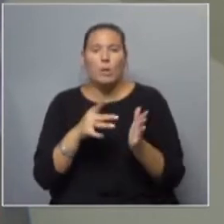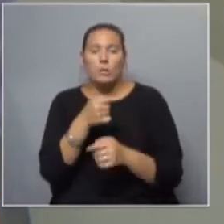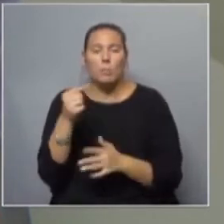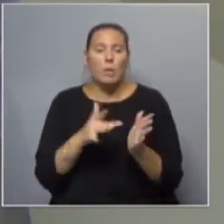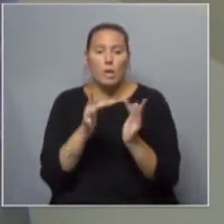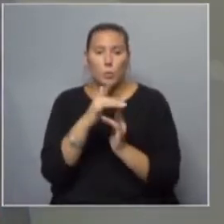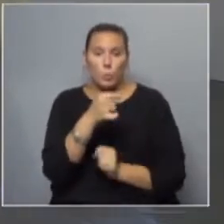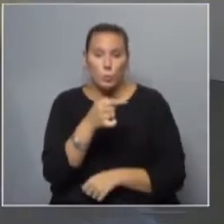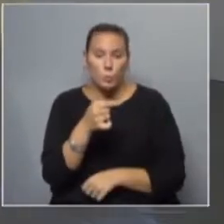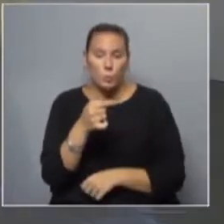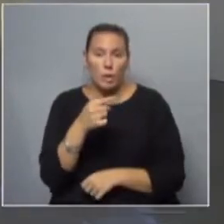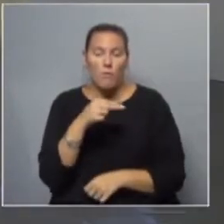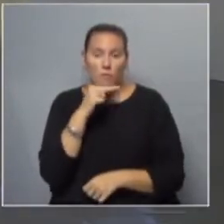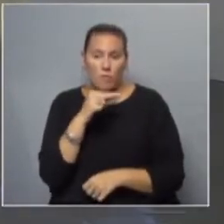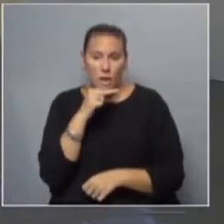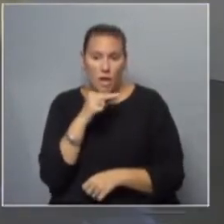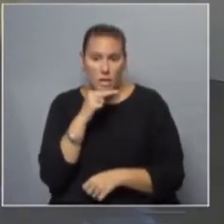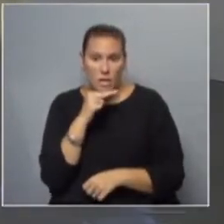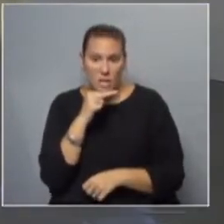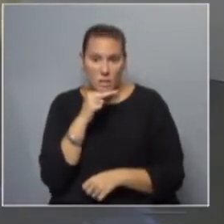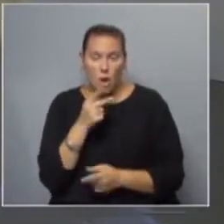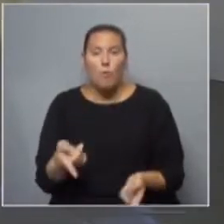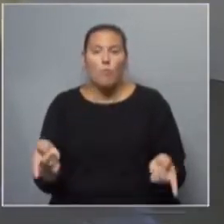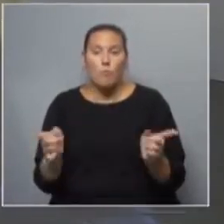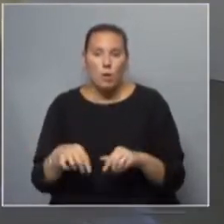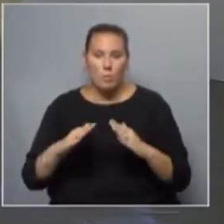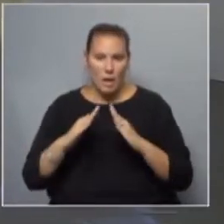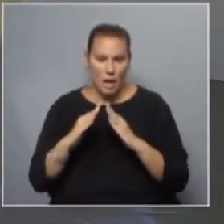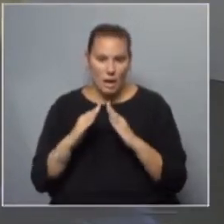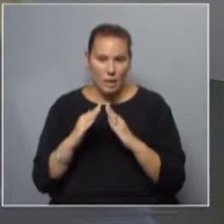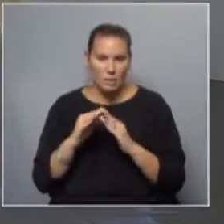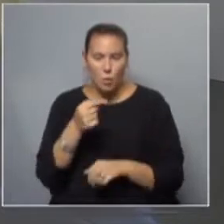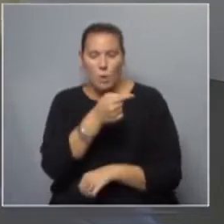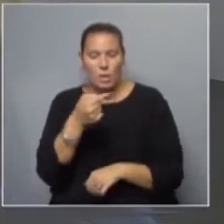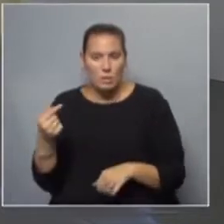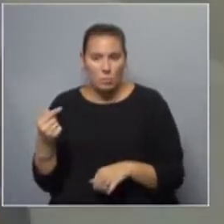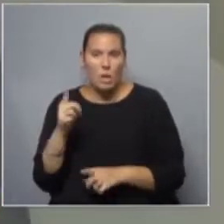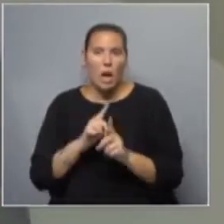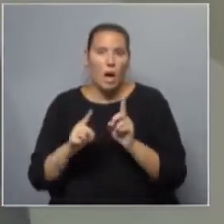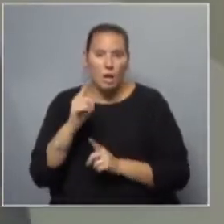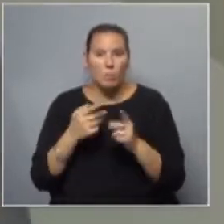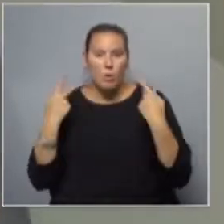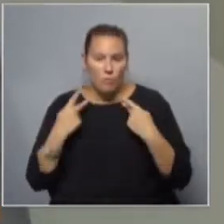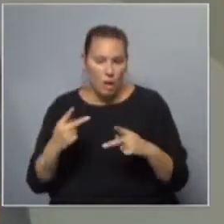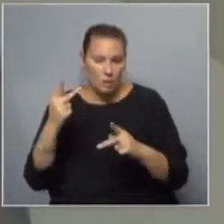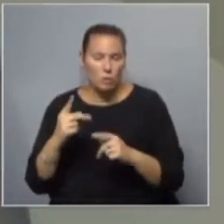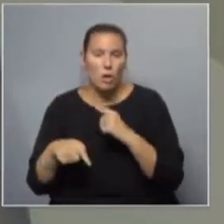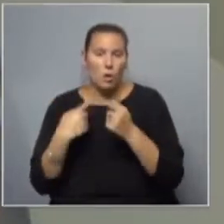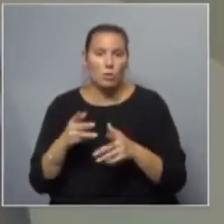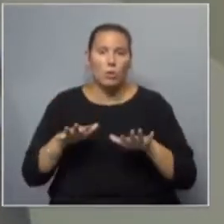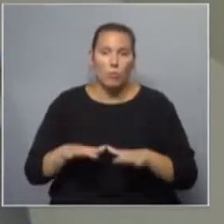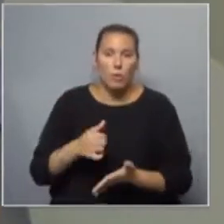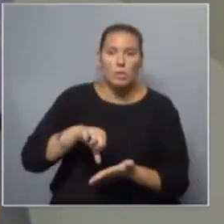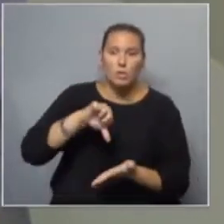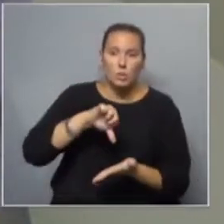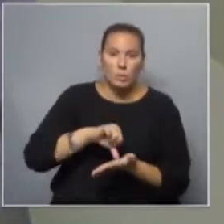turismo, este viernes los chiquilines vuelven a casa y tienen toda una semana por delante, algunos irán de vacaciones, otros se quedan en la